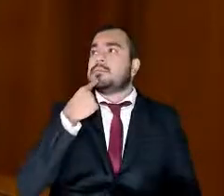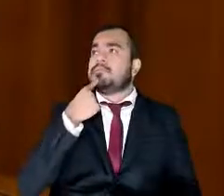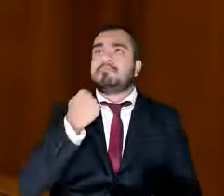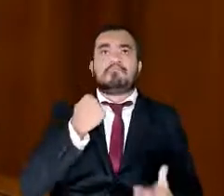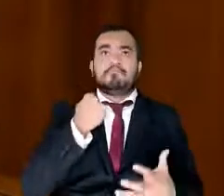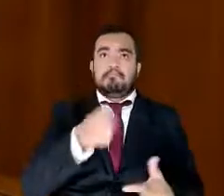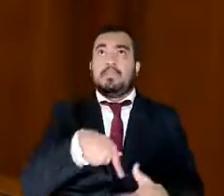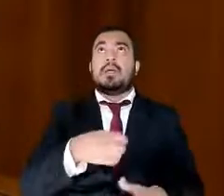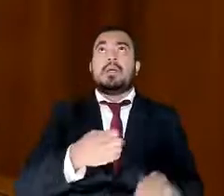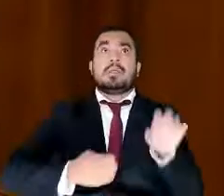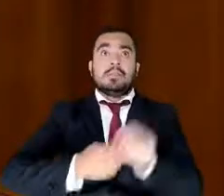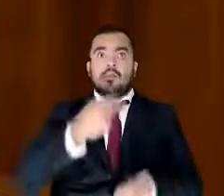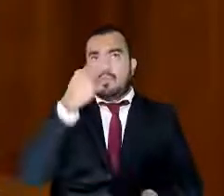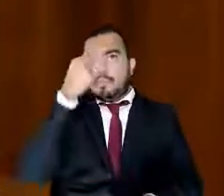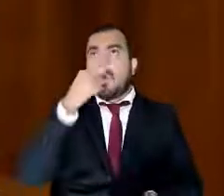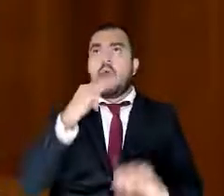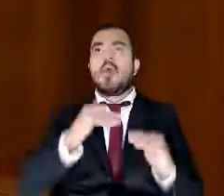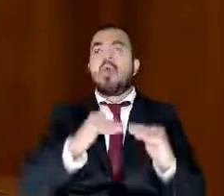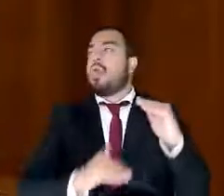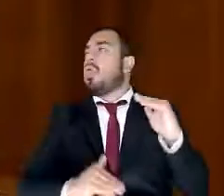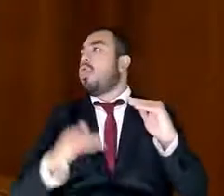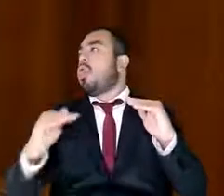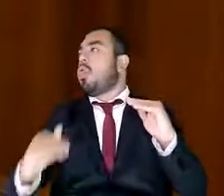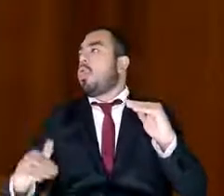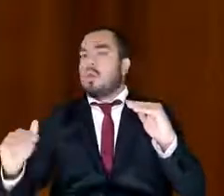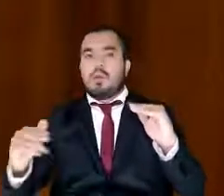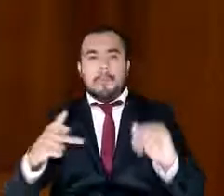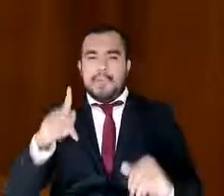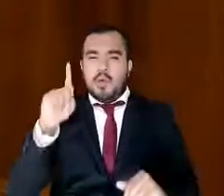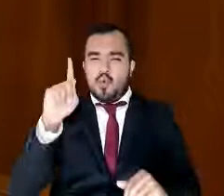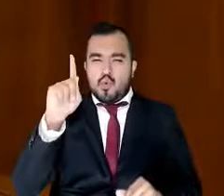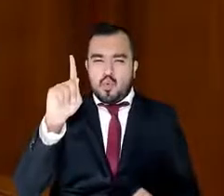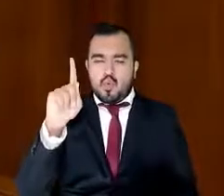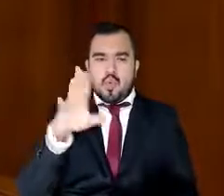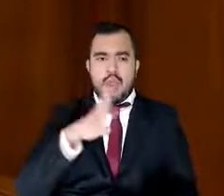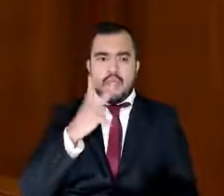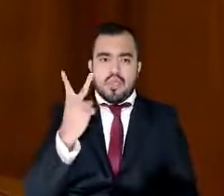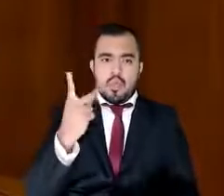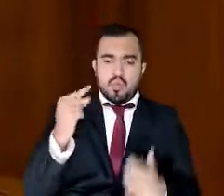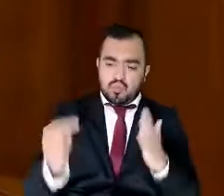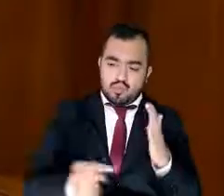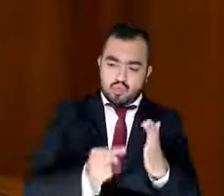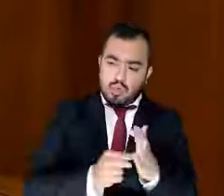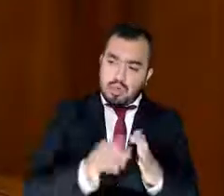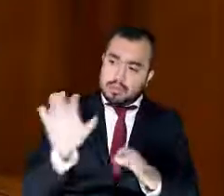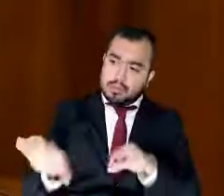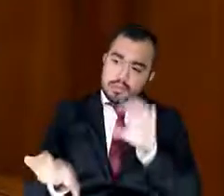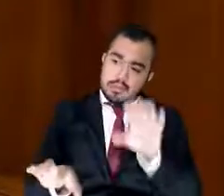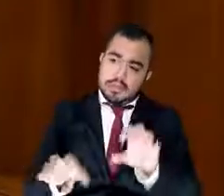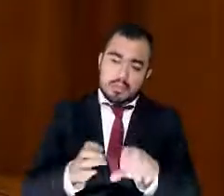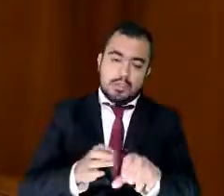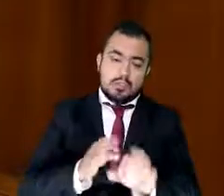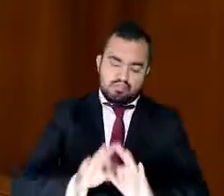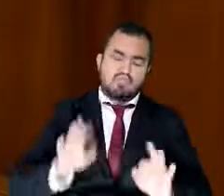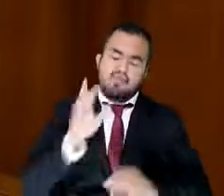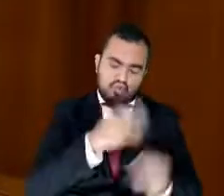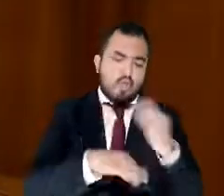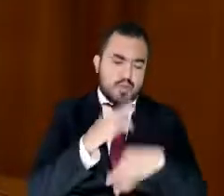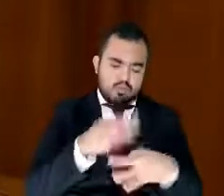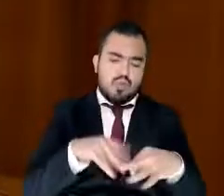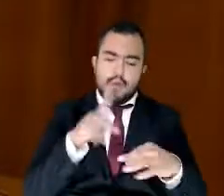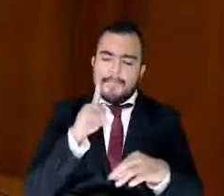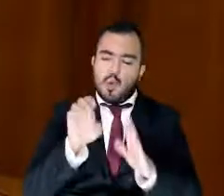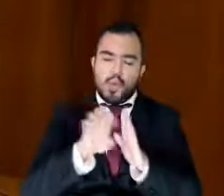inversión en todo el Estado no es equitativa. Pero nada más por mencionar dos zonas importantes, bueno, todas son importantes, pero para